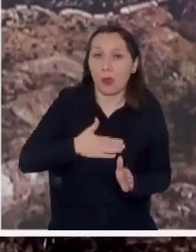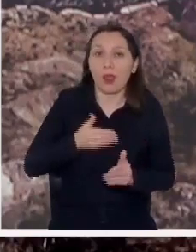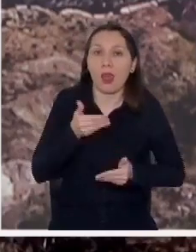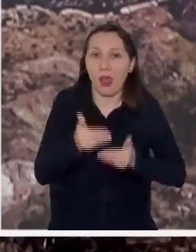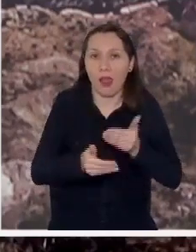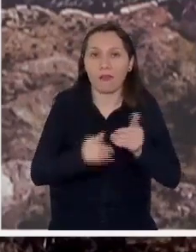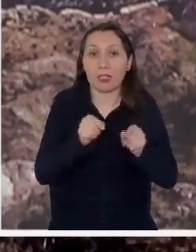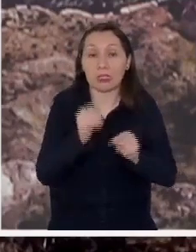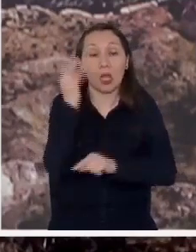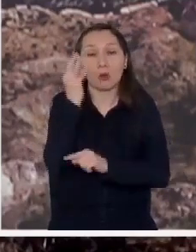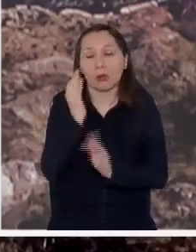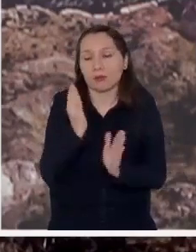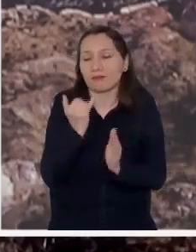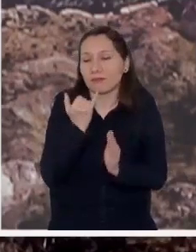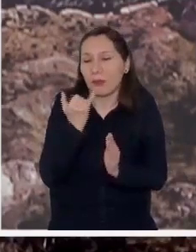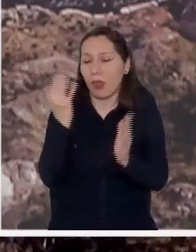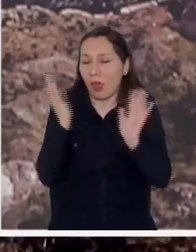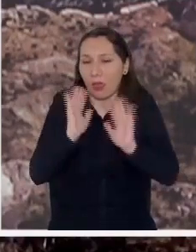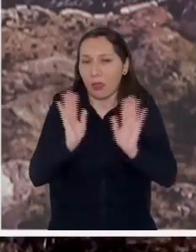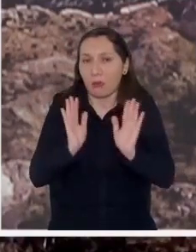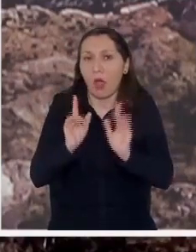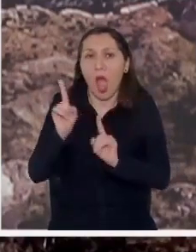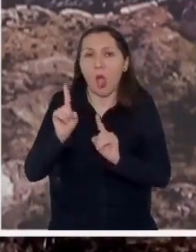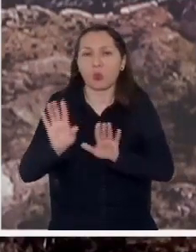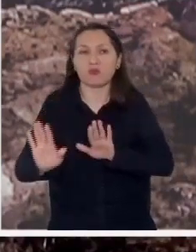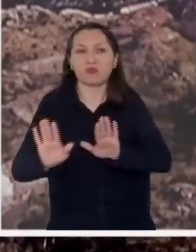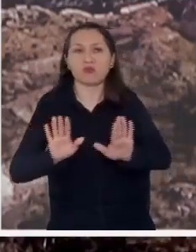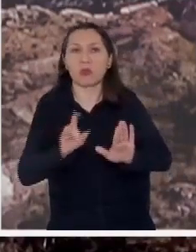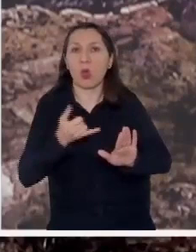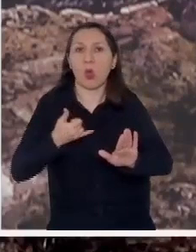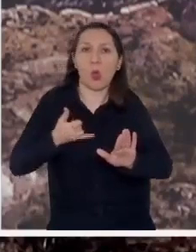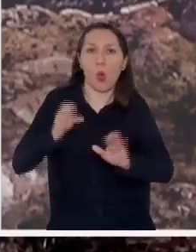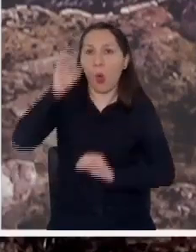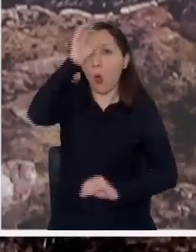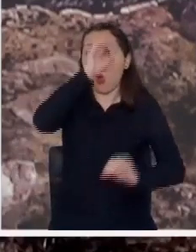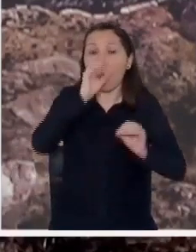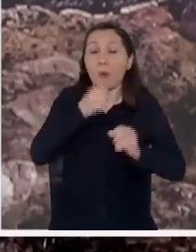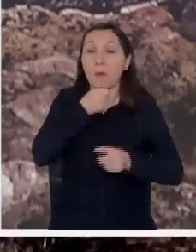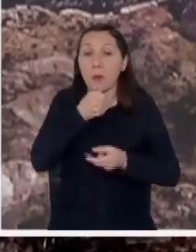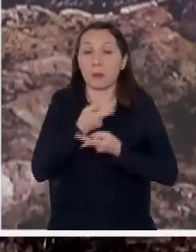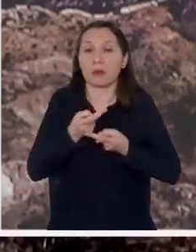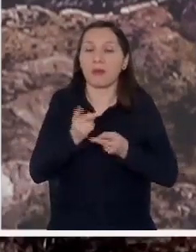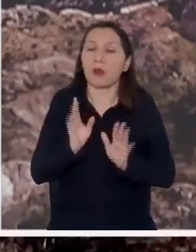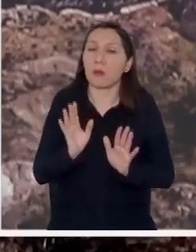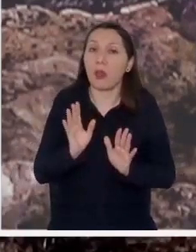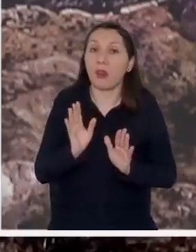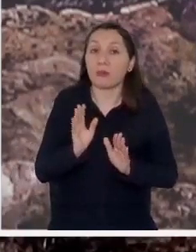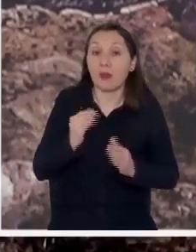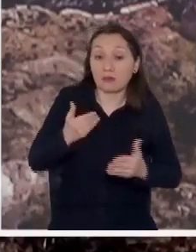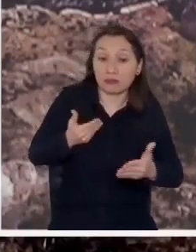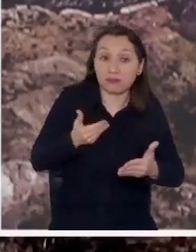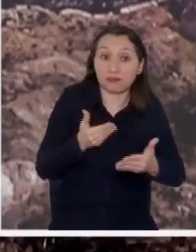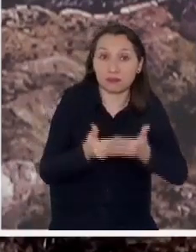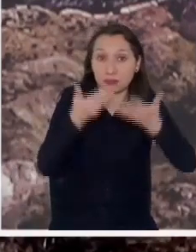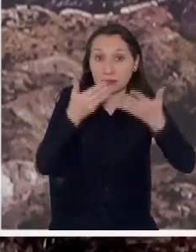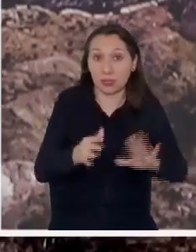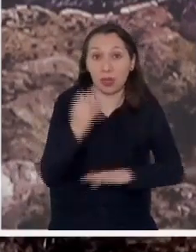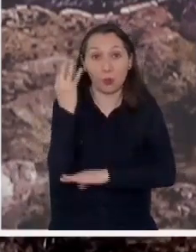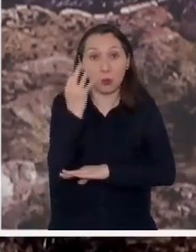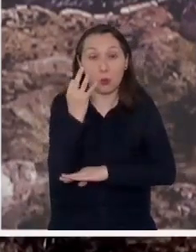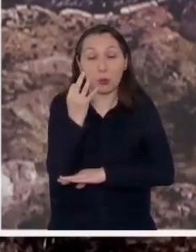poder avanzar en esa reunión independientemente de cierta reticencias ciertas opiniones por la prensa Pero al final del día